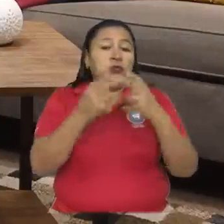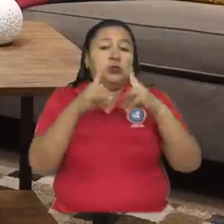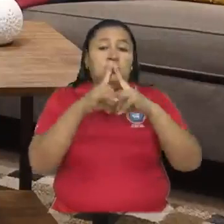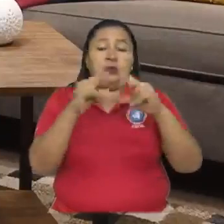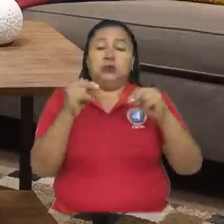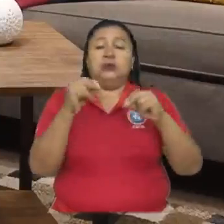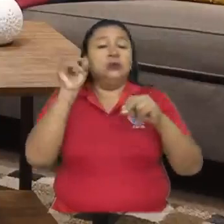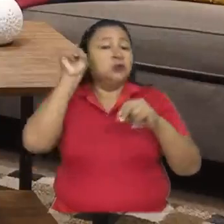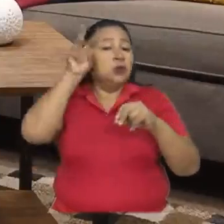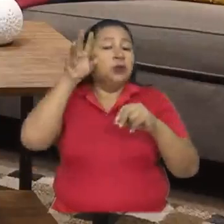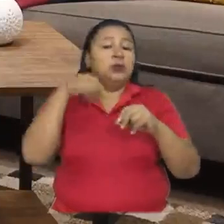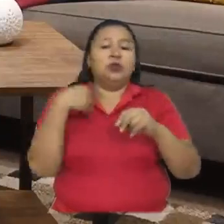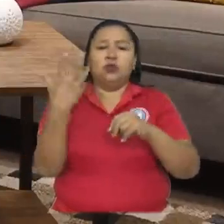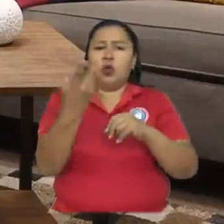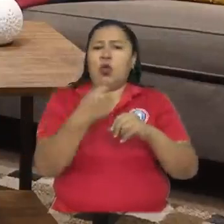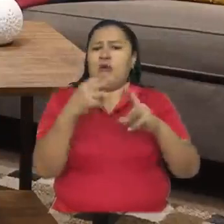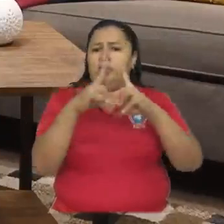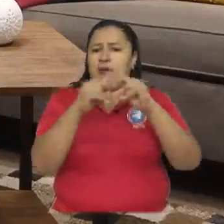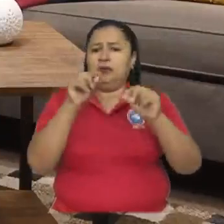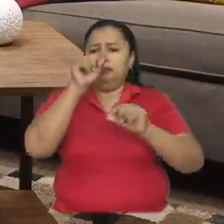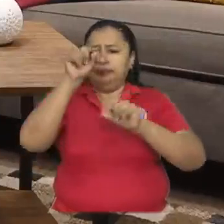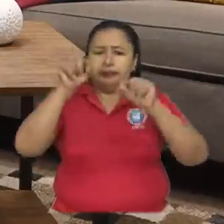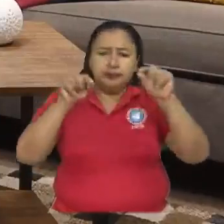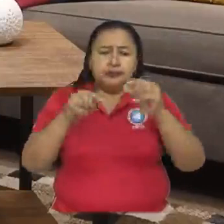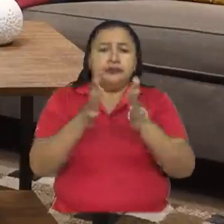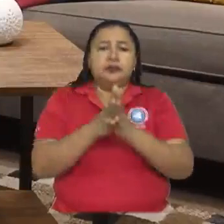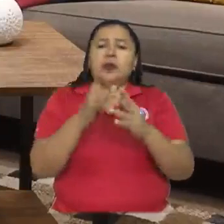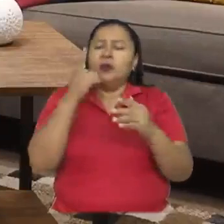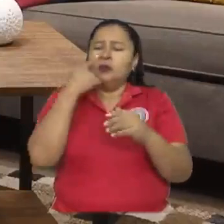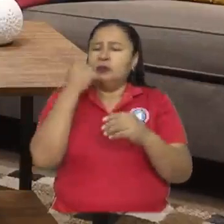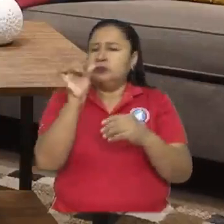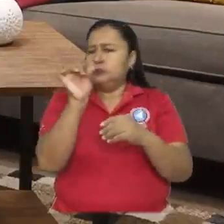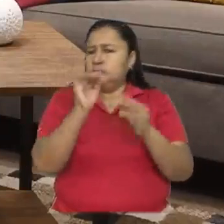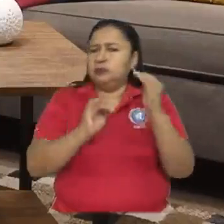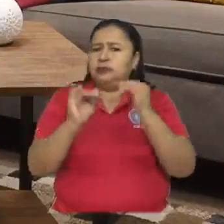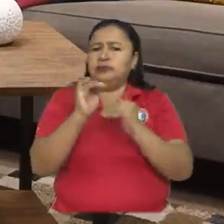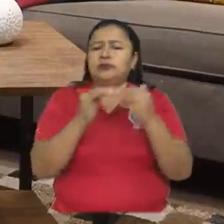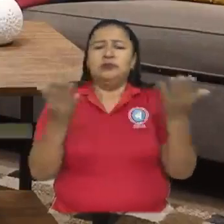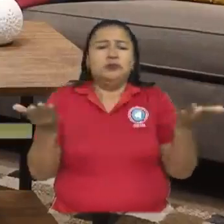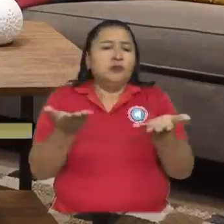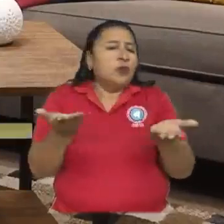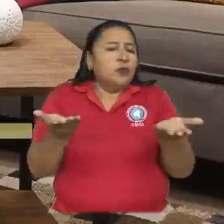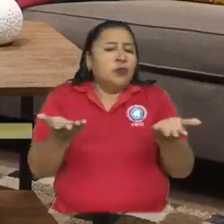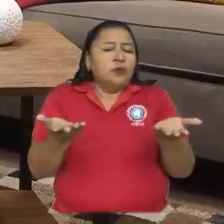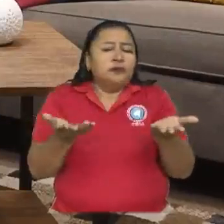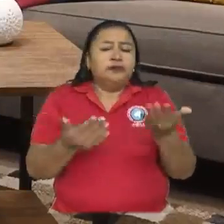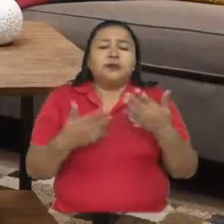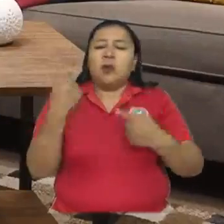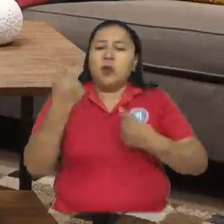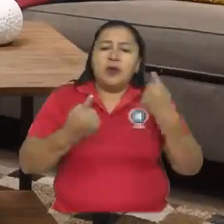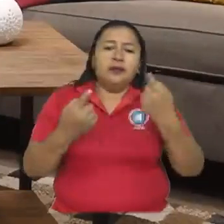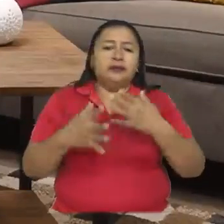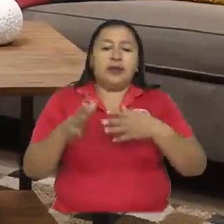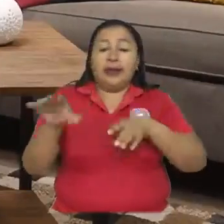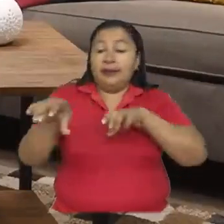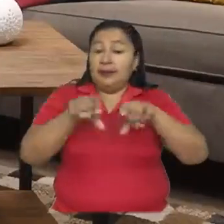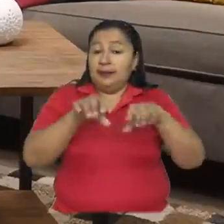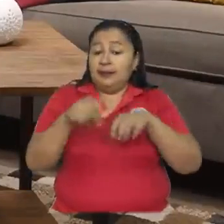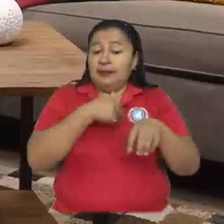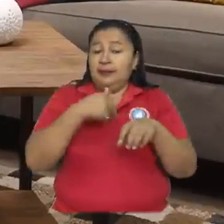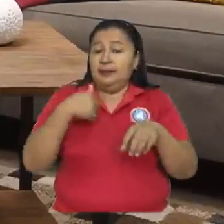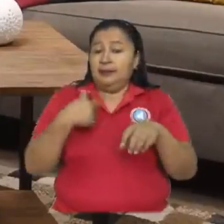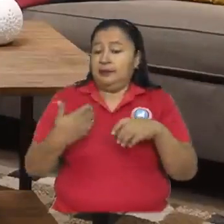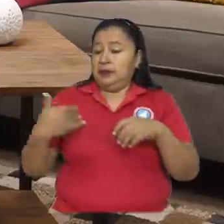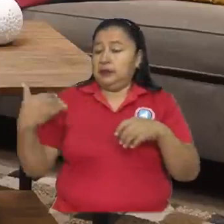en todo el territorio nacional. Pues conocer un poquito más o menos cuáles fueron esos movimientos que se realizaron durante